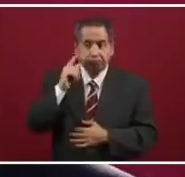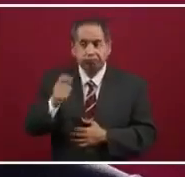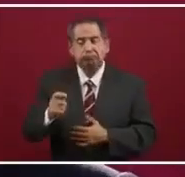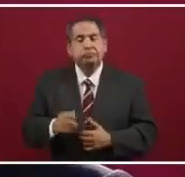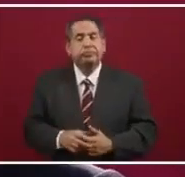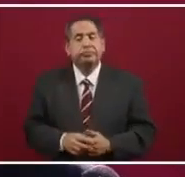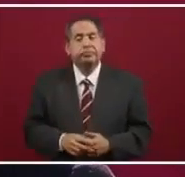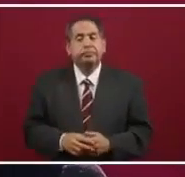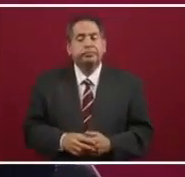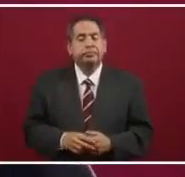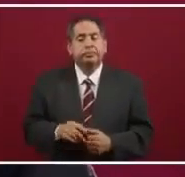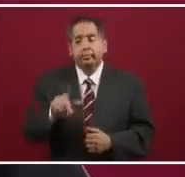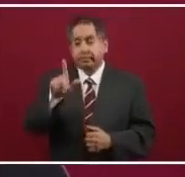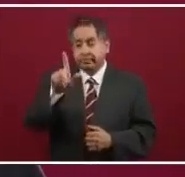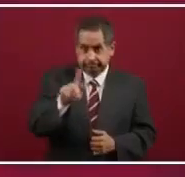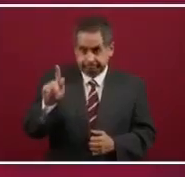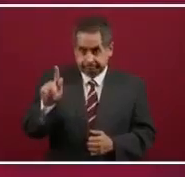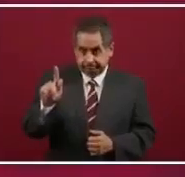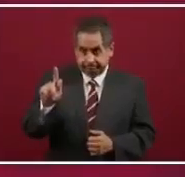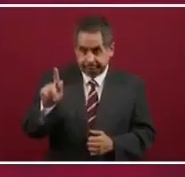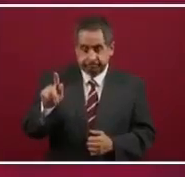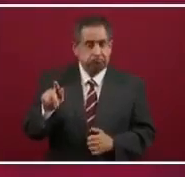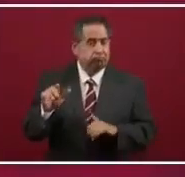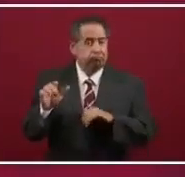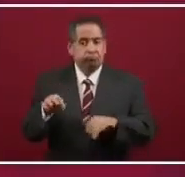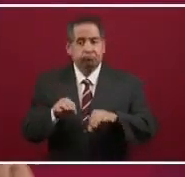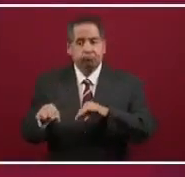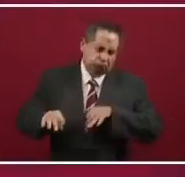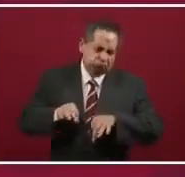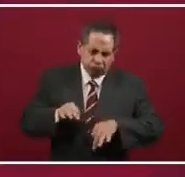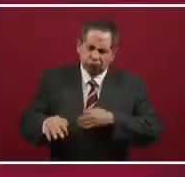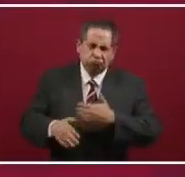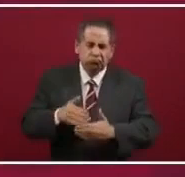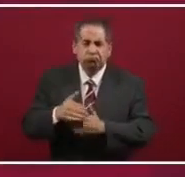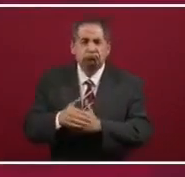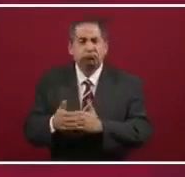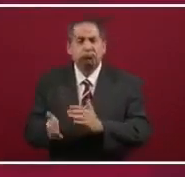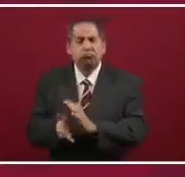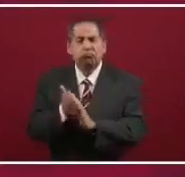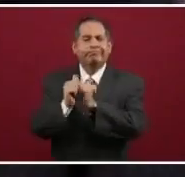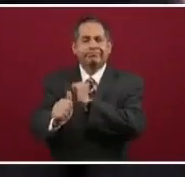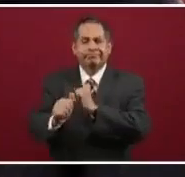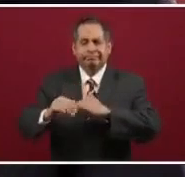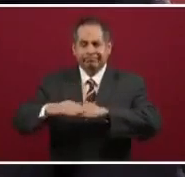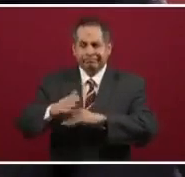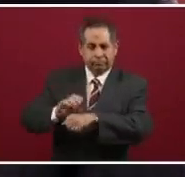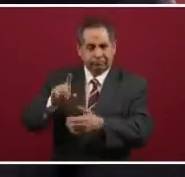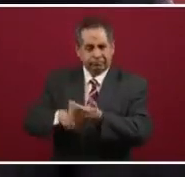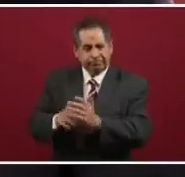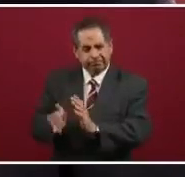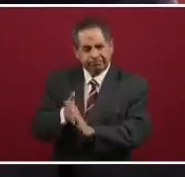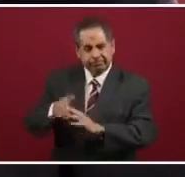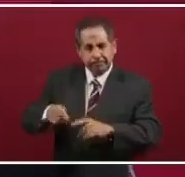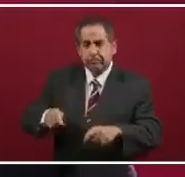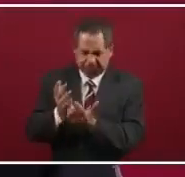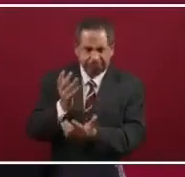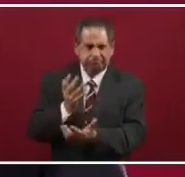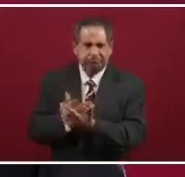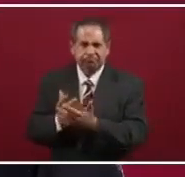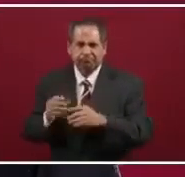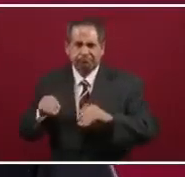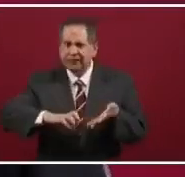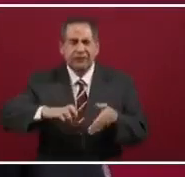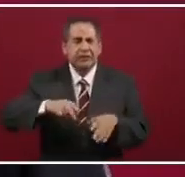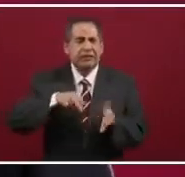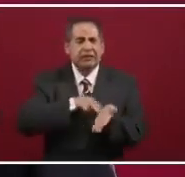en 70 municipios están trabajando hombres y mujeres construyendo sus caminos de concreto, no con máquinas, no